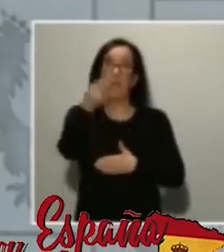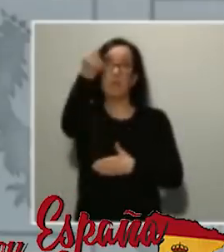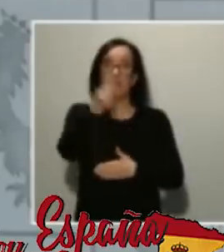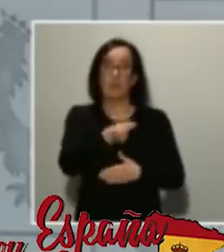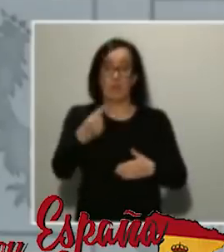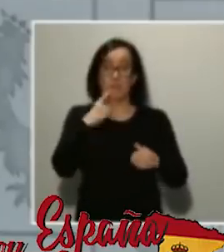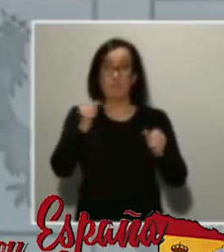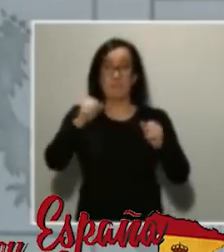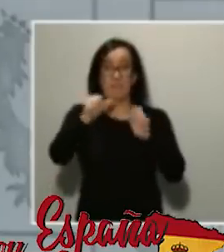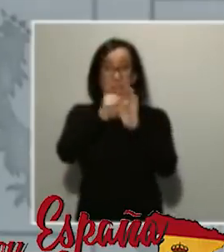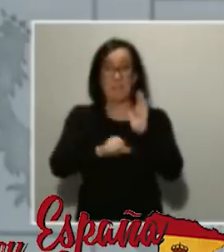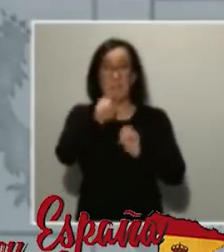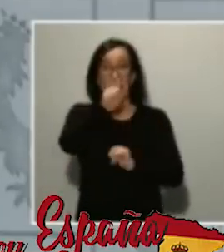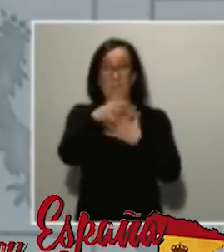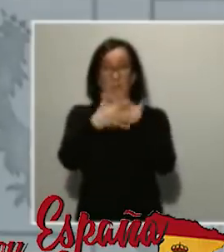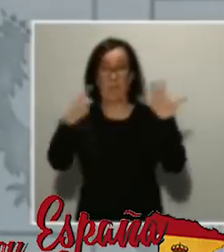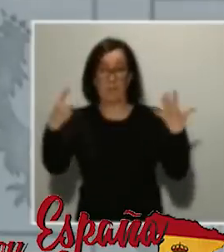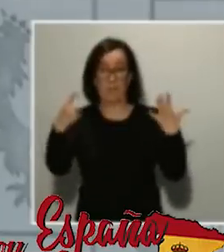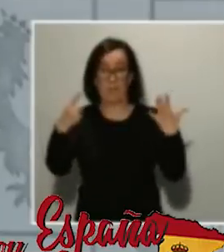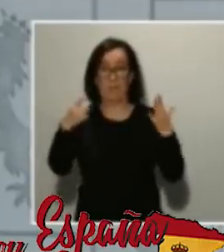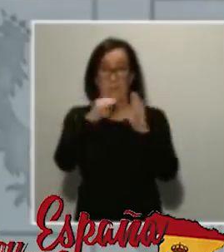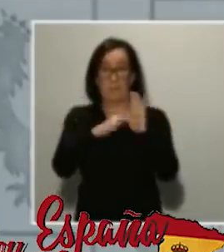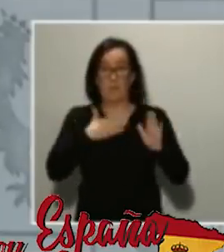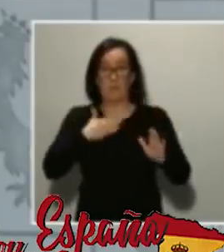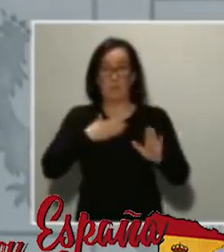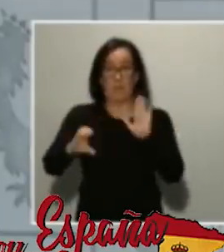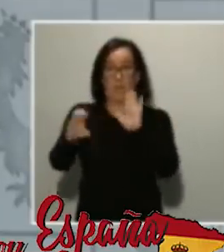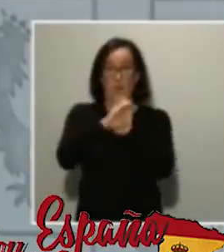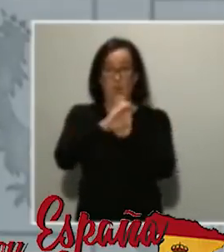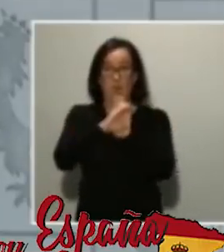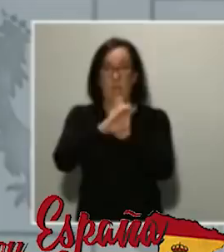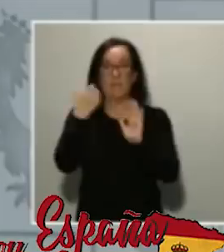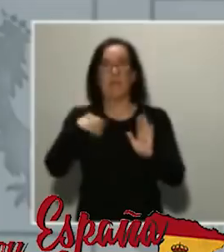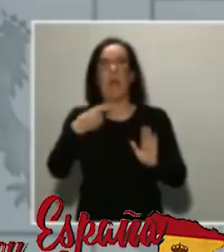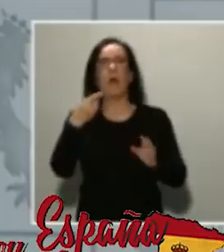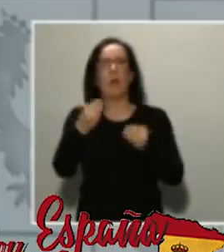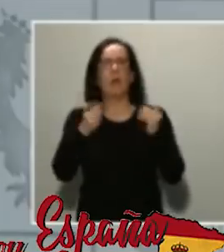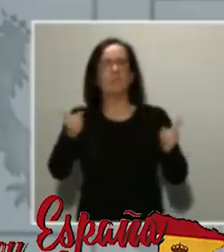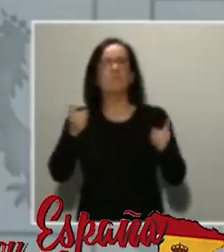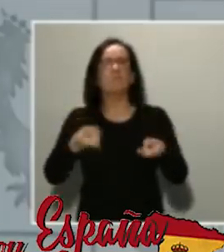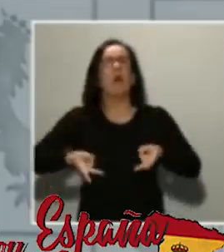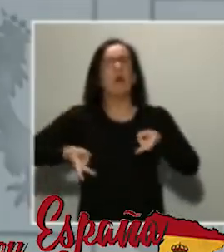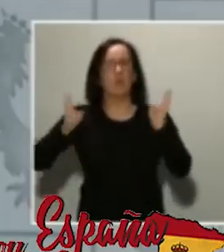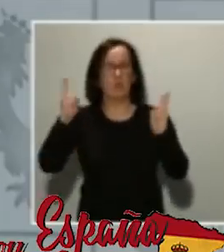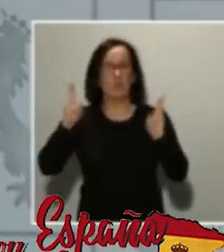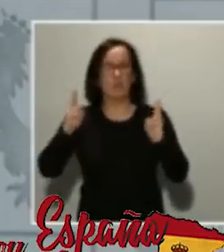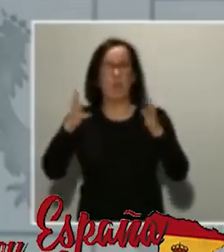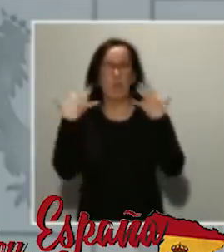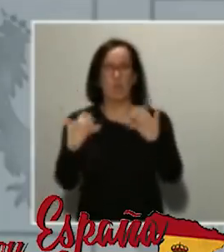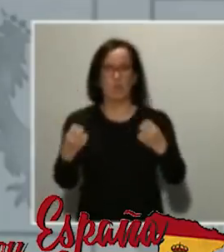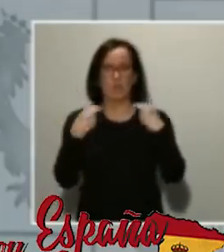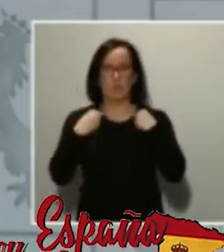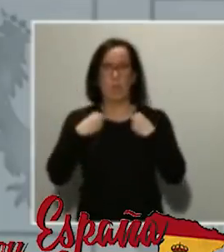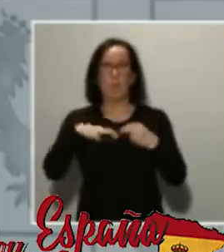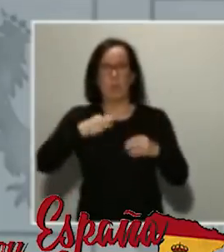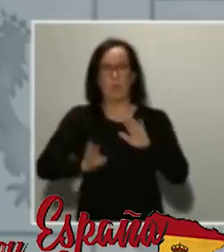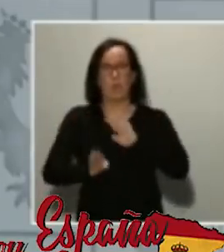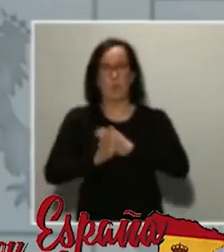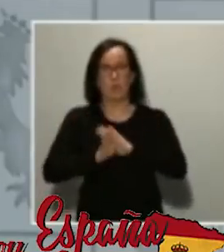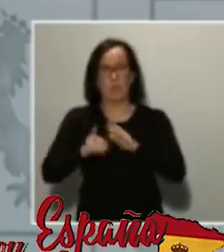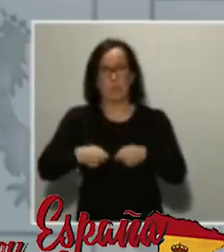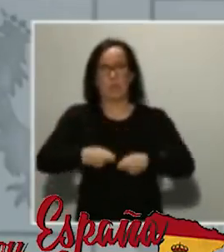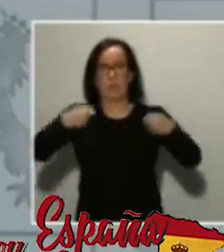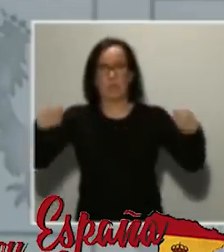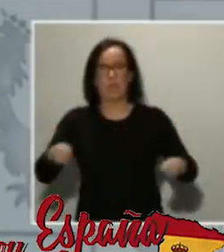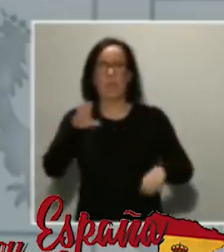lo que ha pasado en algunos momentos es incomprensible, pero lo de